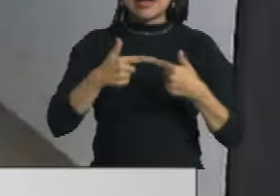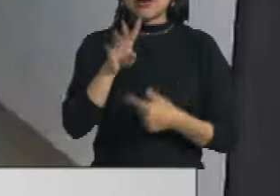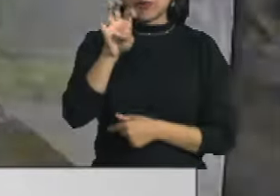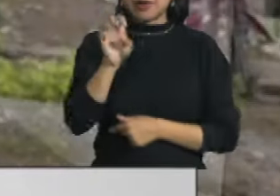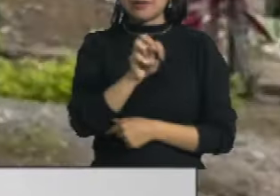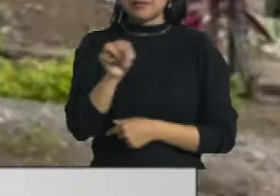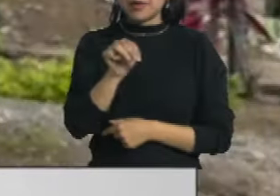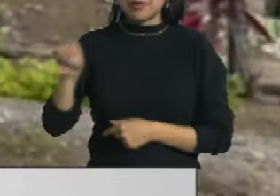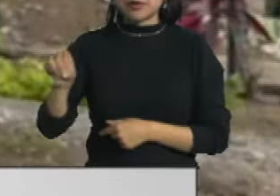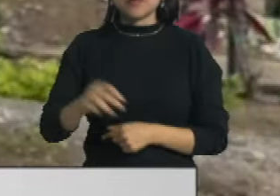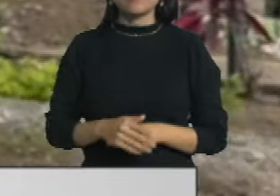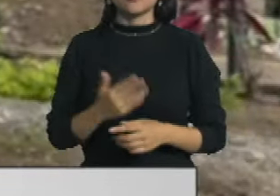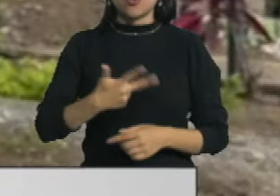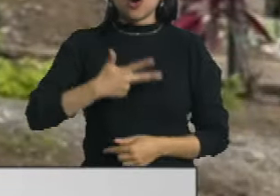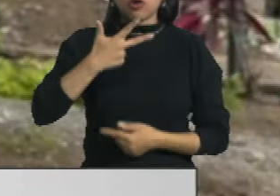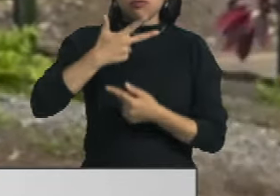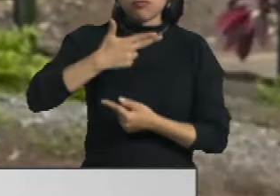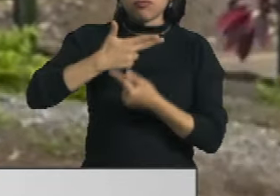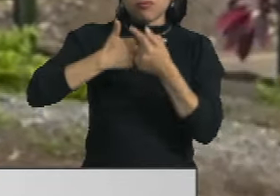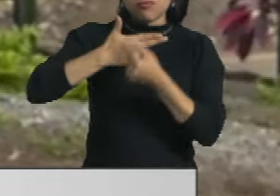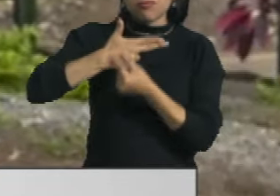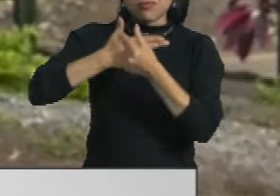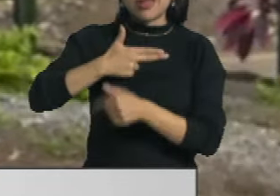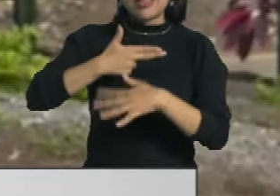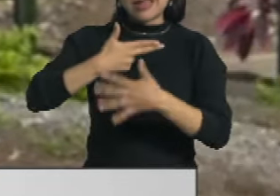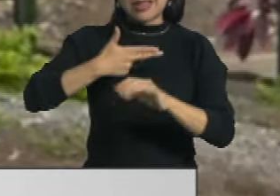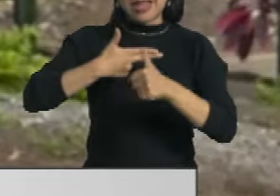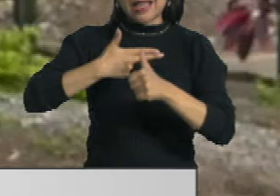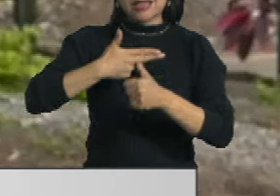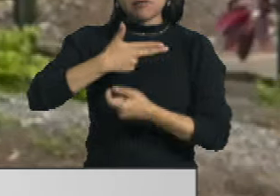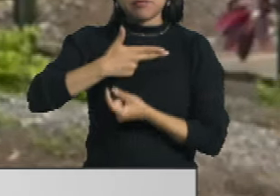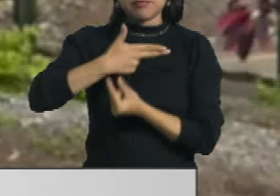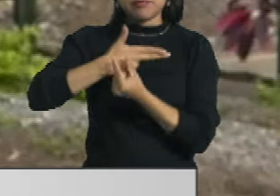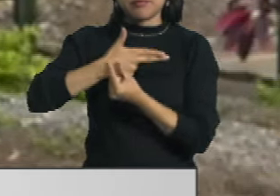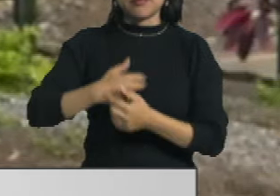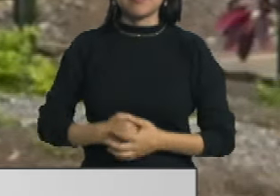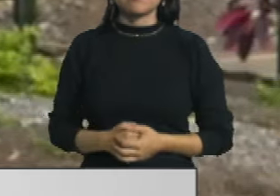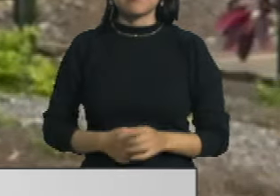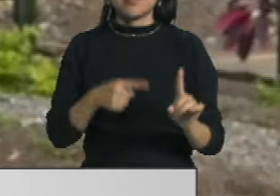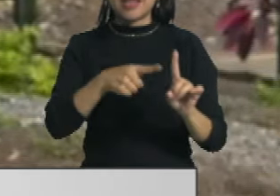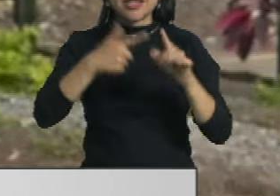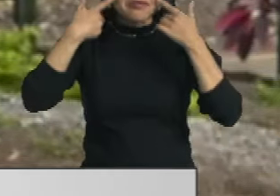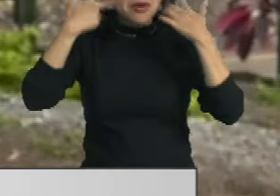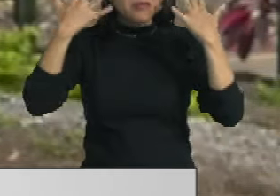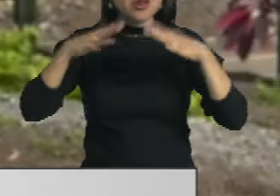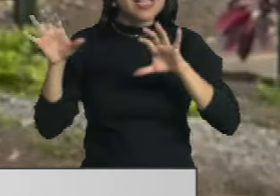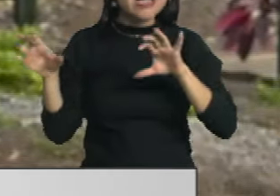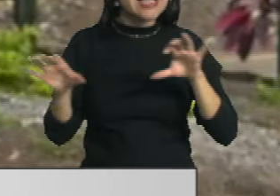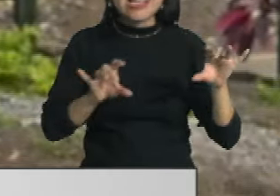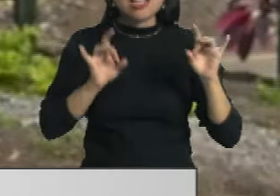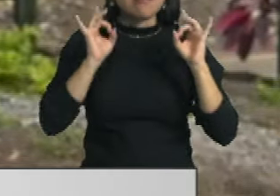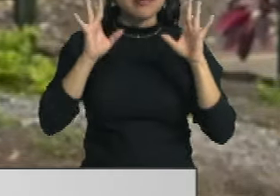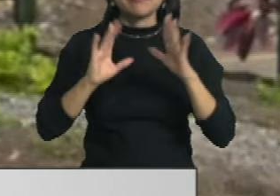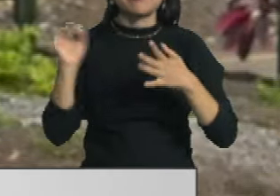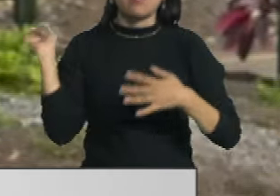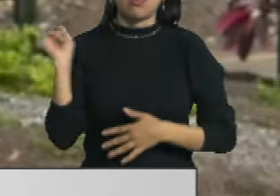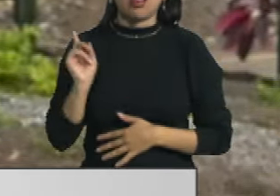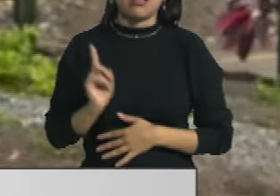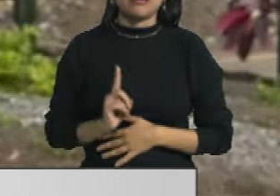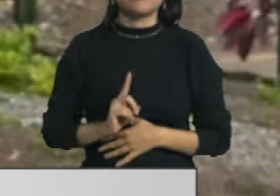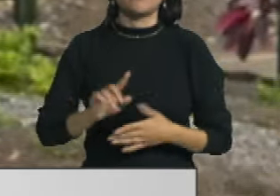milímetros, con 10 cartuchos para la misma. El sujeto era un actor criminal reconocido, con un prontuario por el delito de